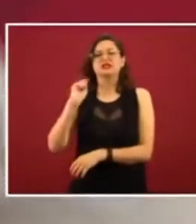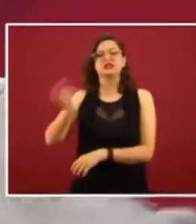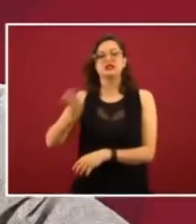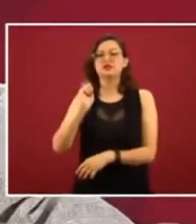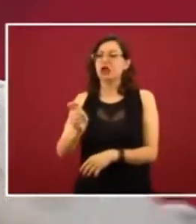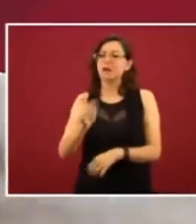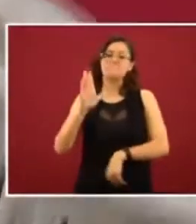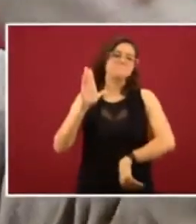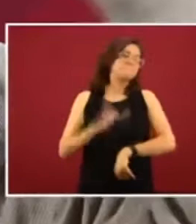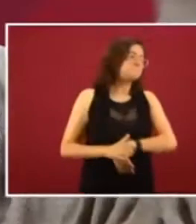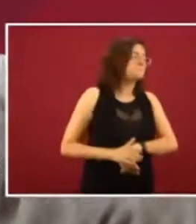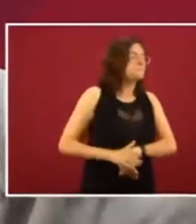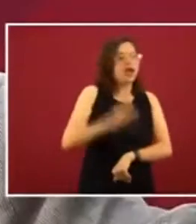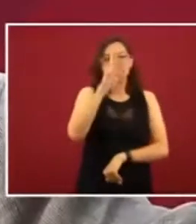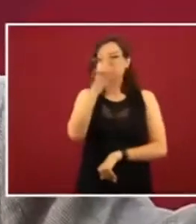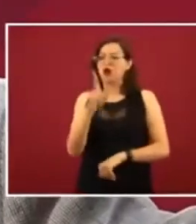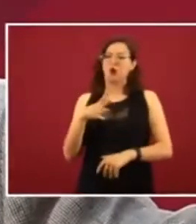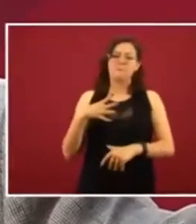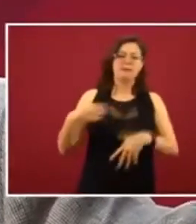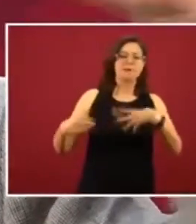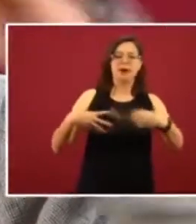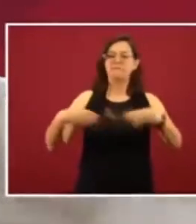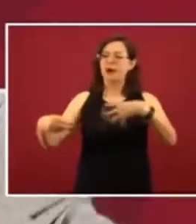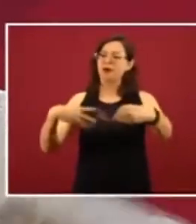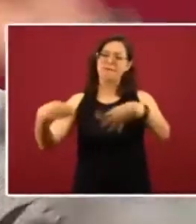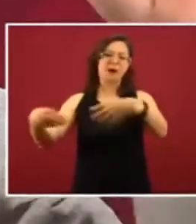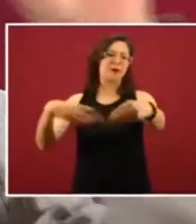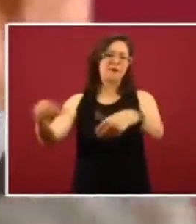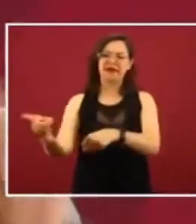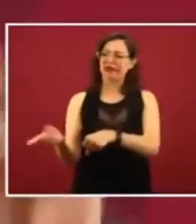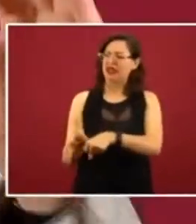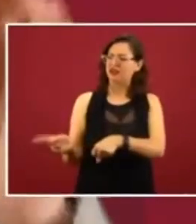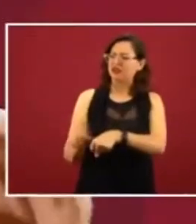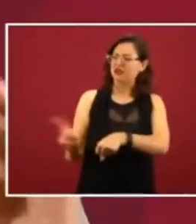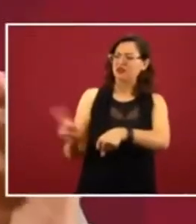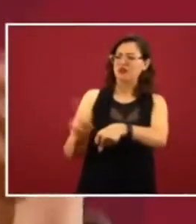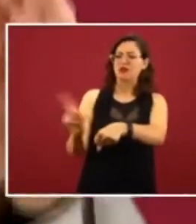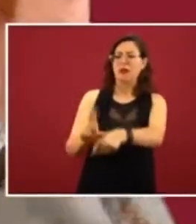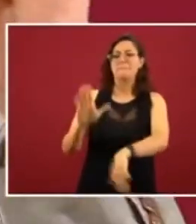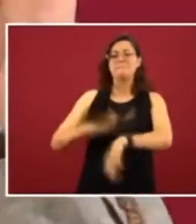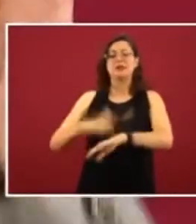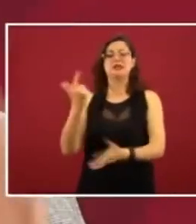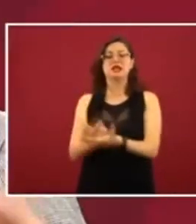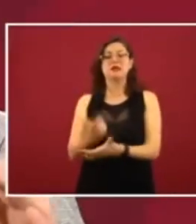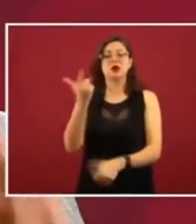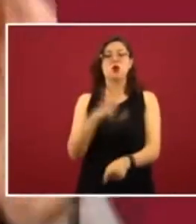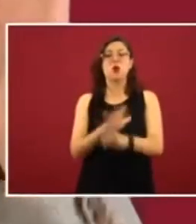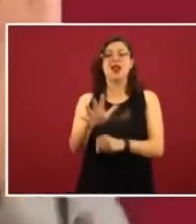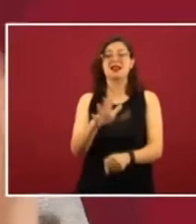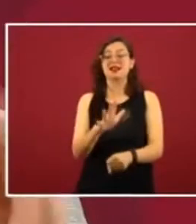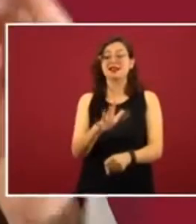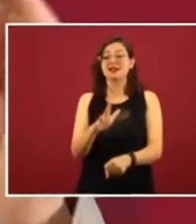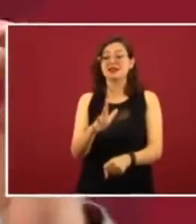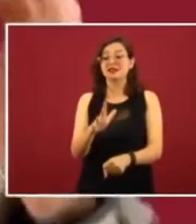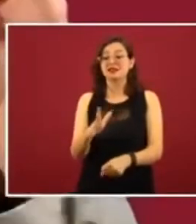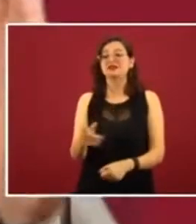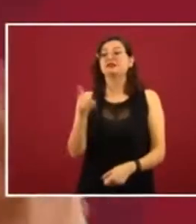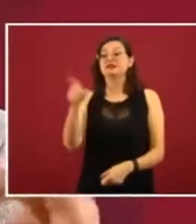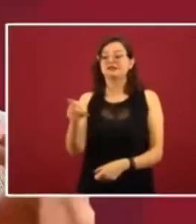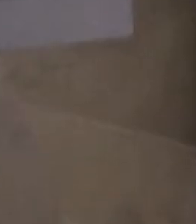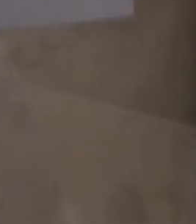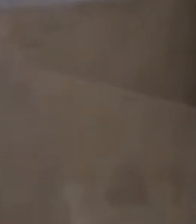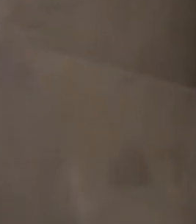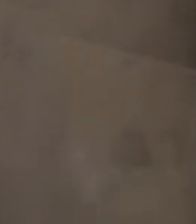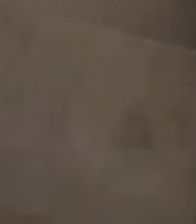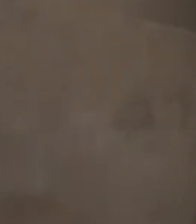es la fase de mayor cantidad de casos por día y es la fase donde el riesgo principal es que se satura el sistema nacional de